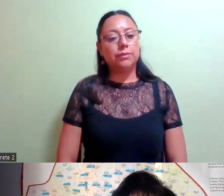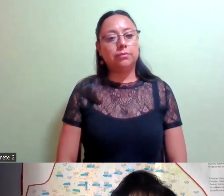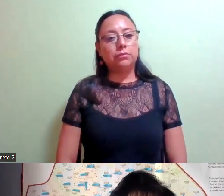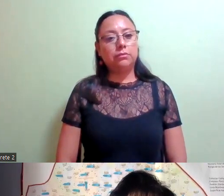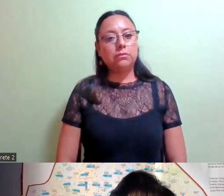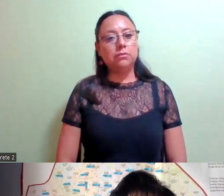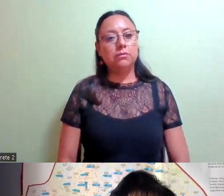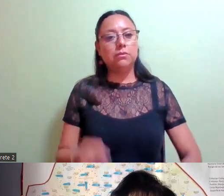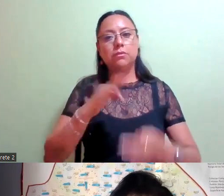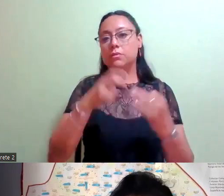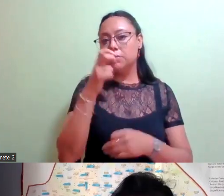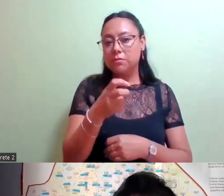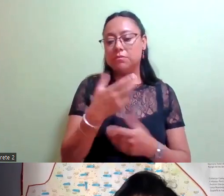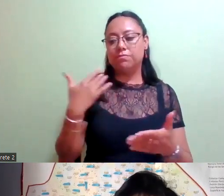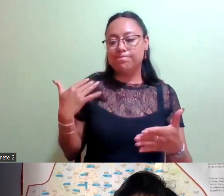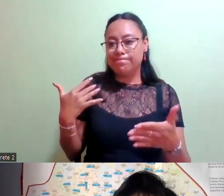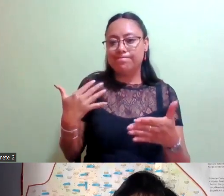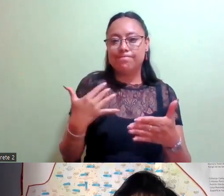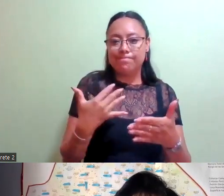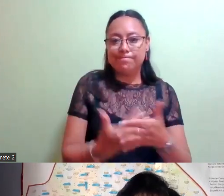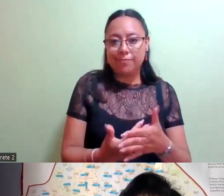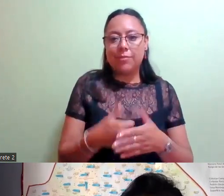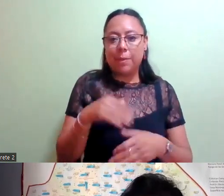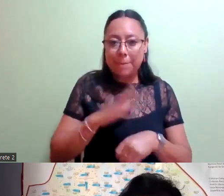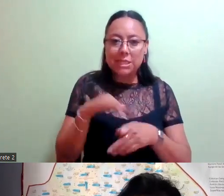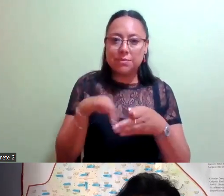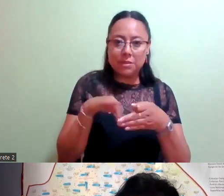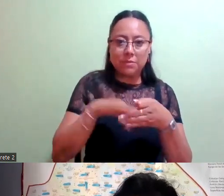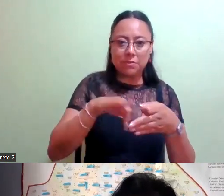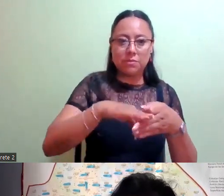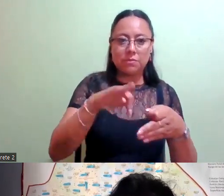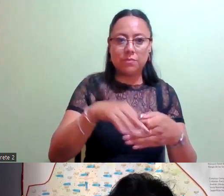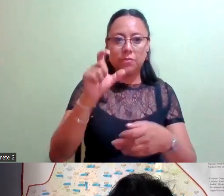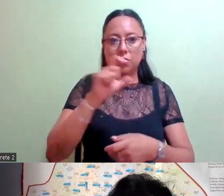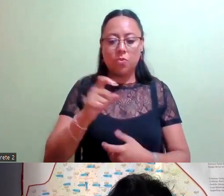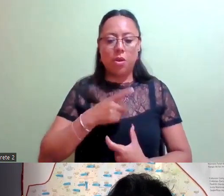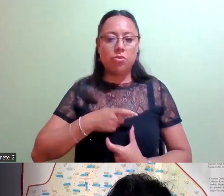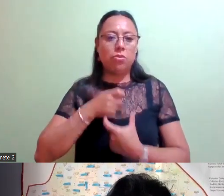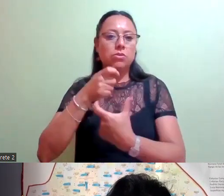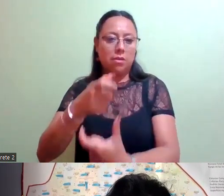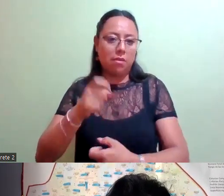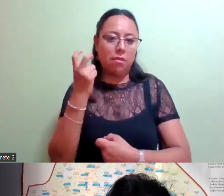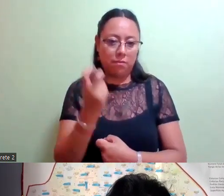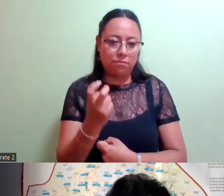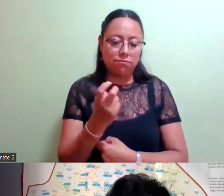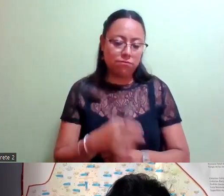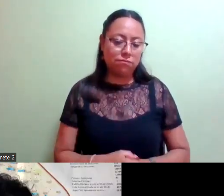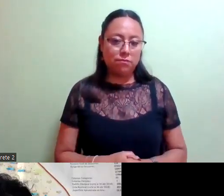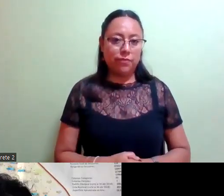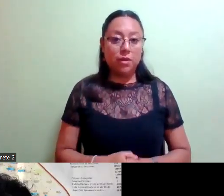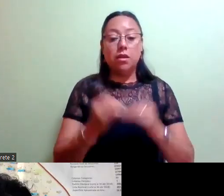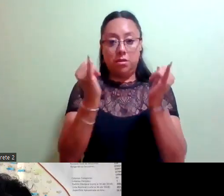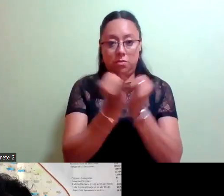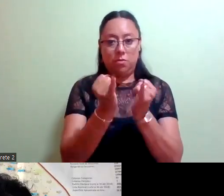Esto ha venido sucediendo con más frecuencia en la entrega de estas medallas. Aunado a